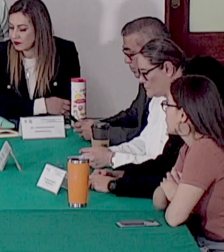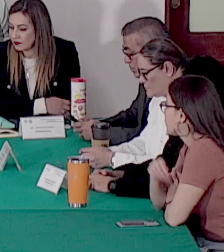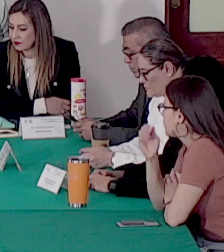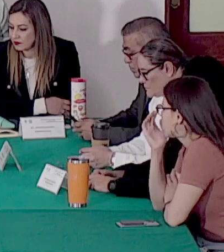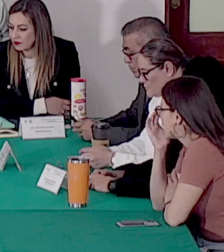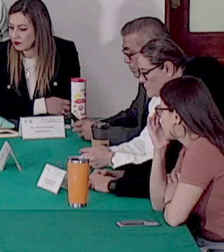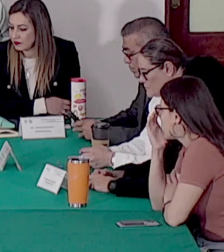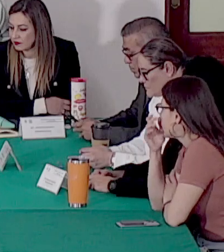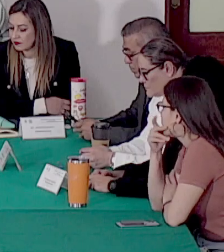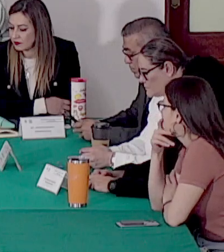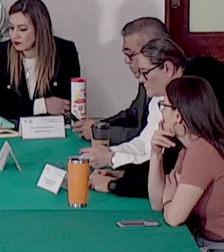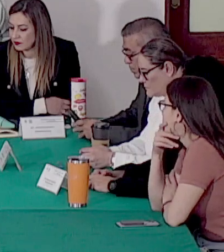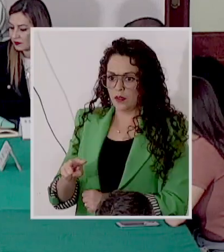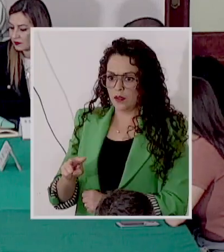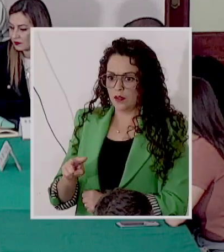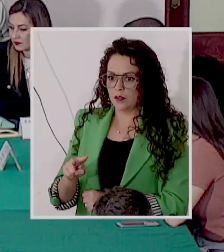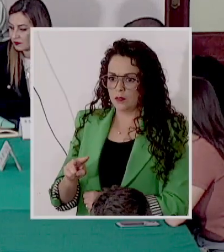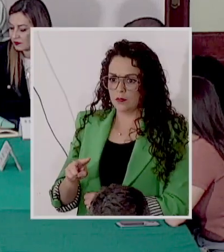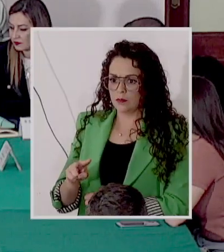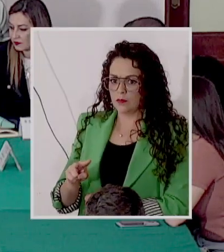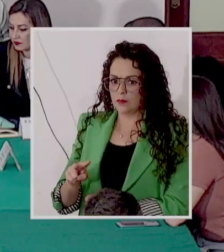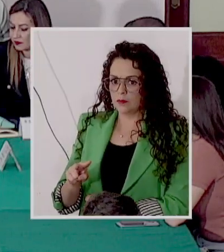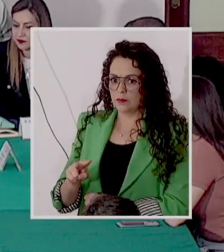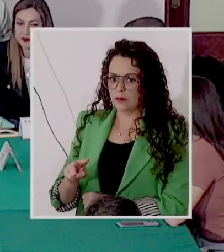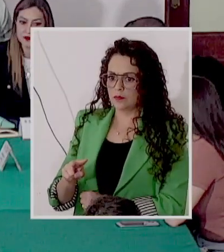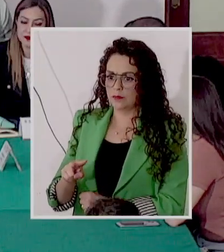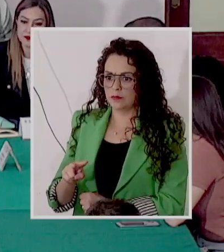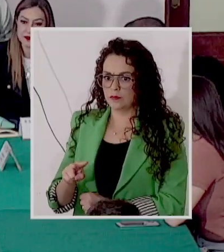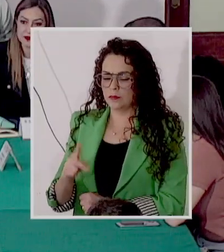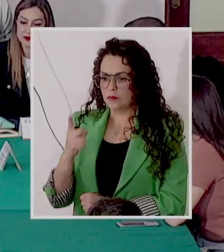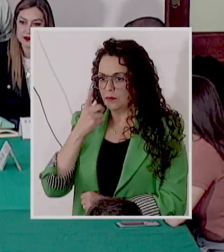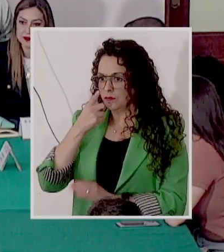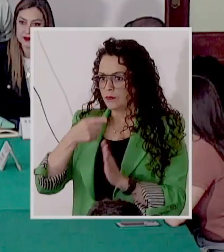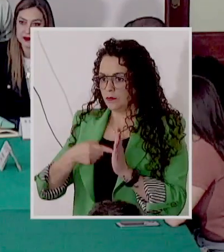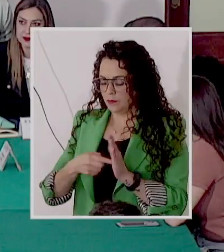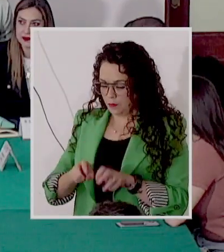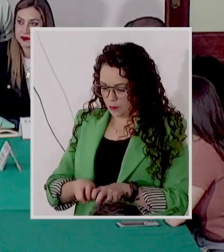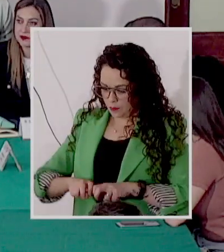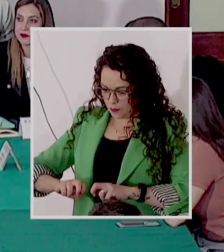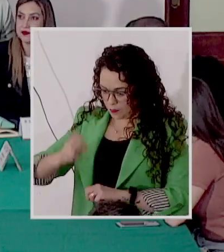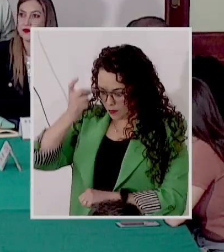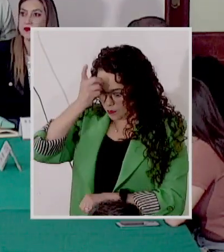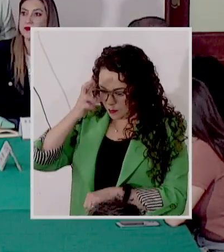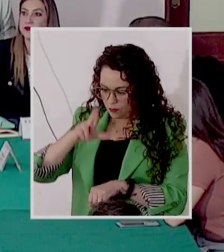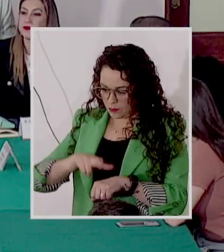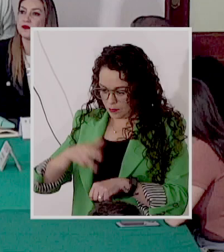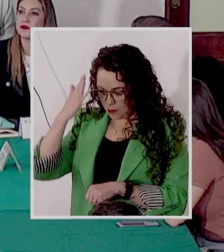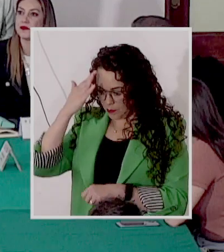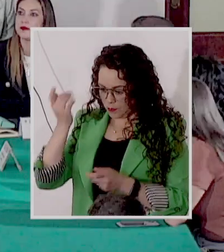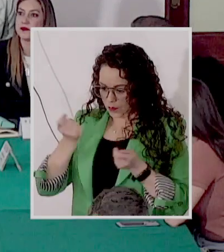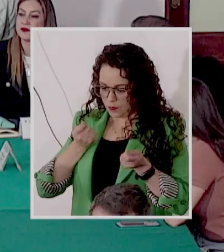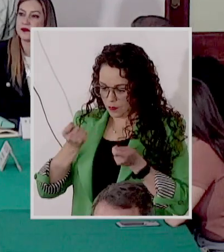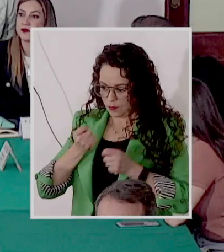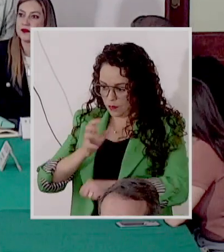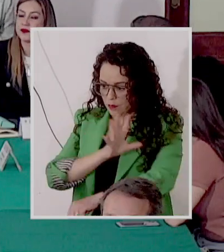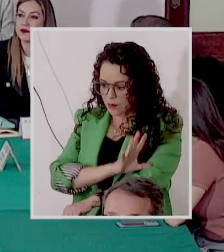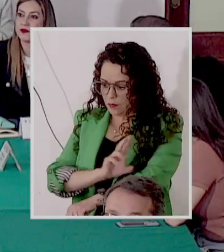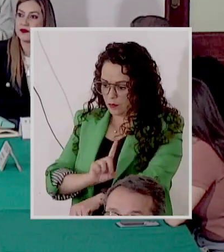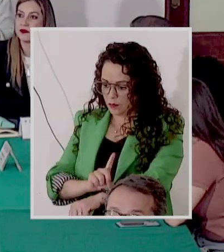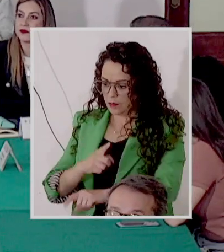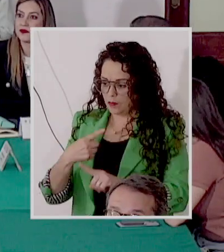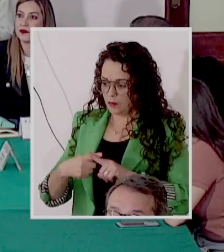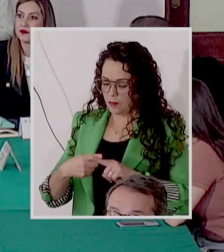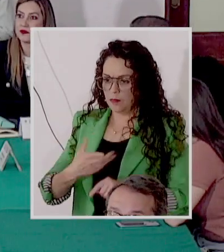de la Ciudad de México, que establecen lo siguiente. La mesa directiva es dirigida y coordinada por la o